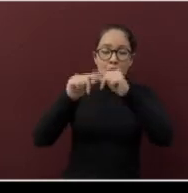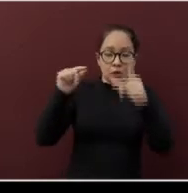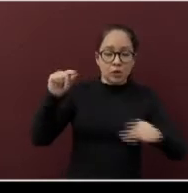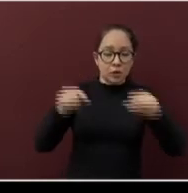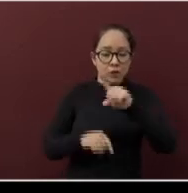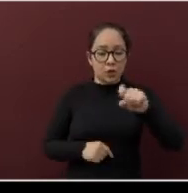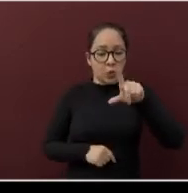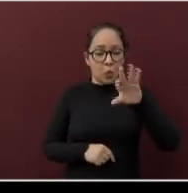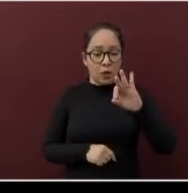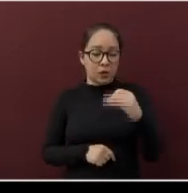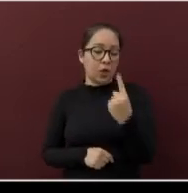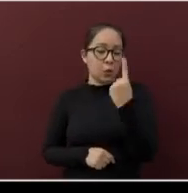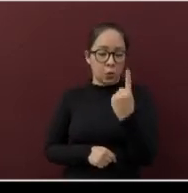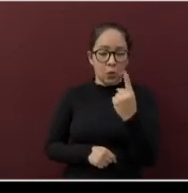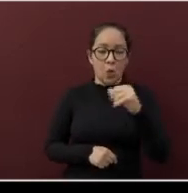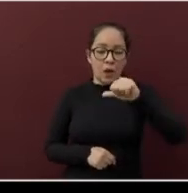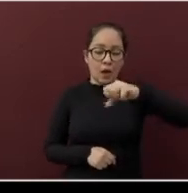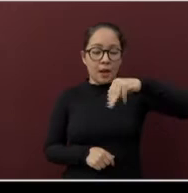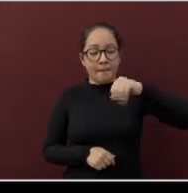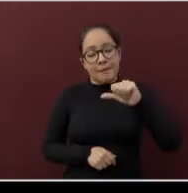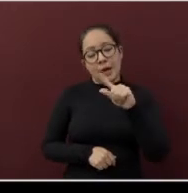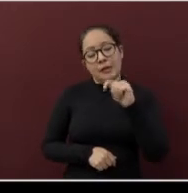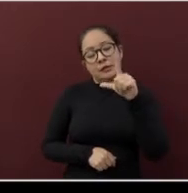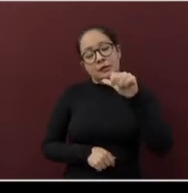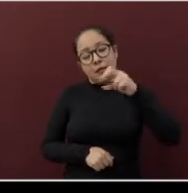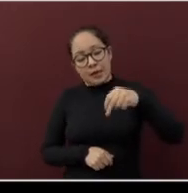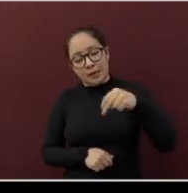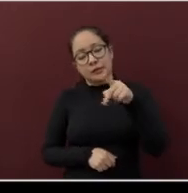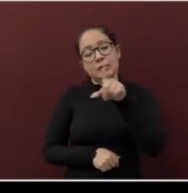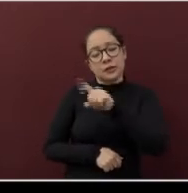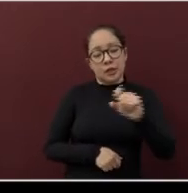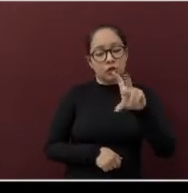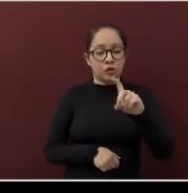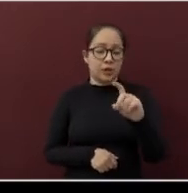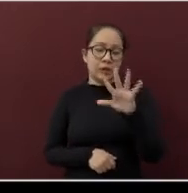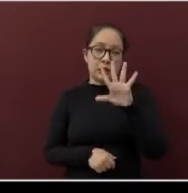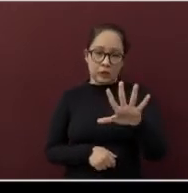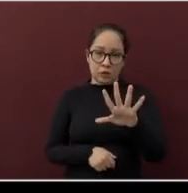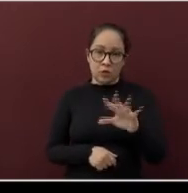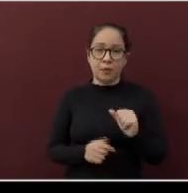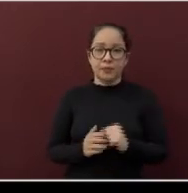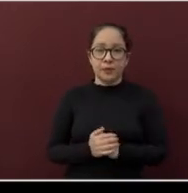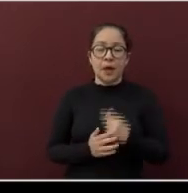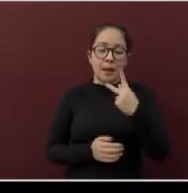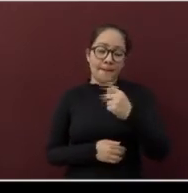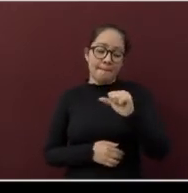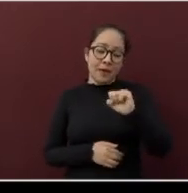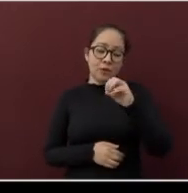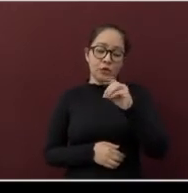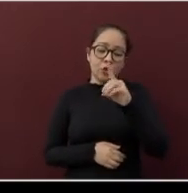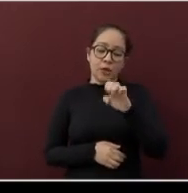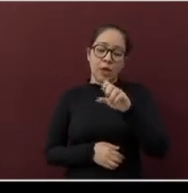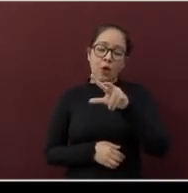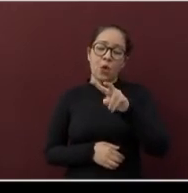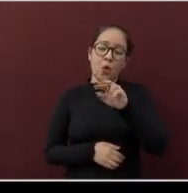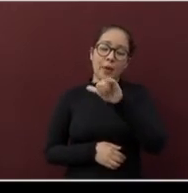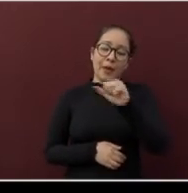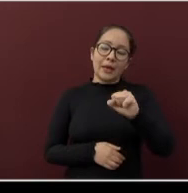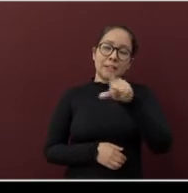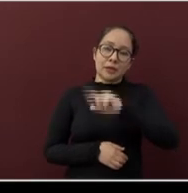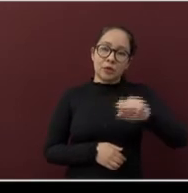141 amatlán de los reyes 135 paso de ovejas 116